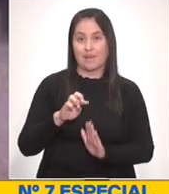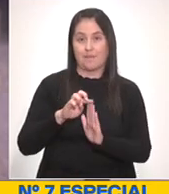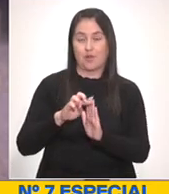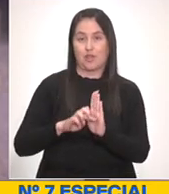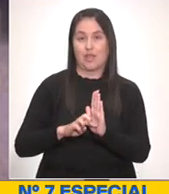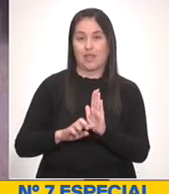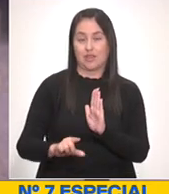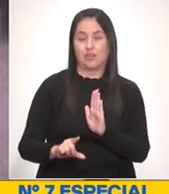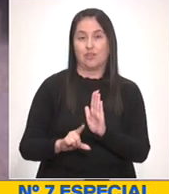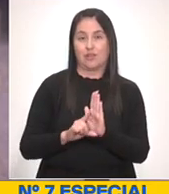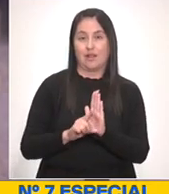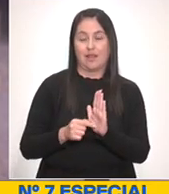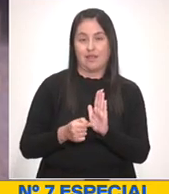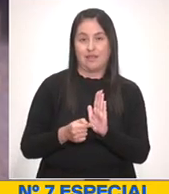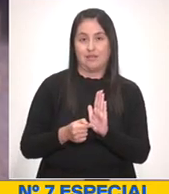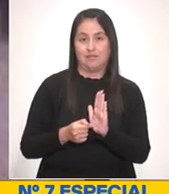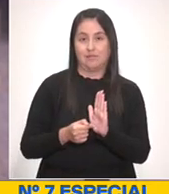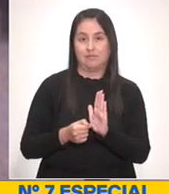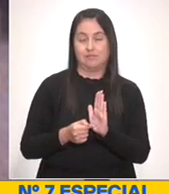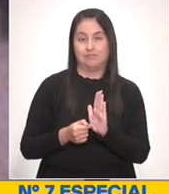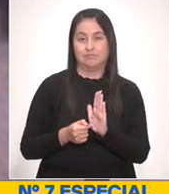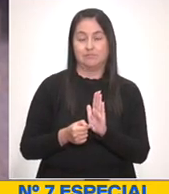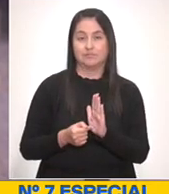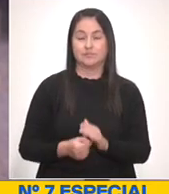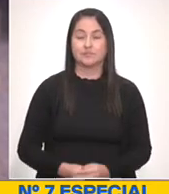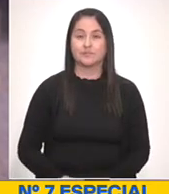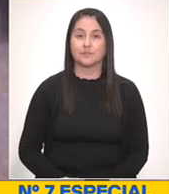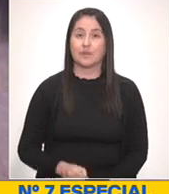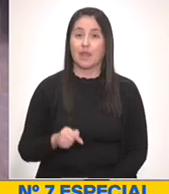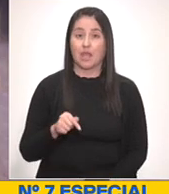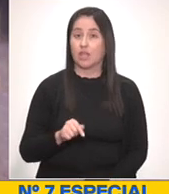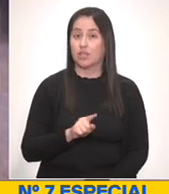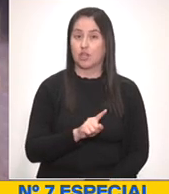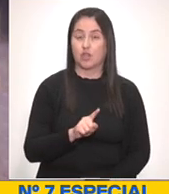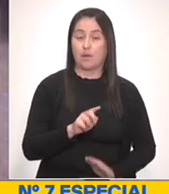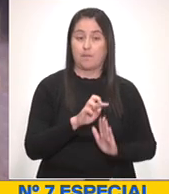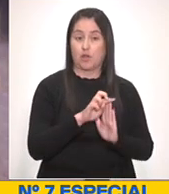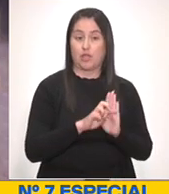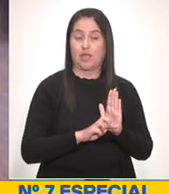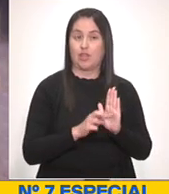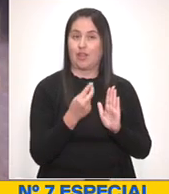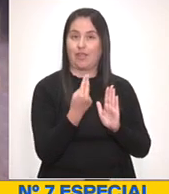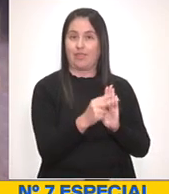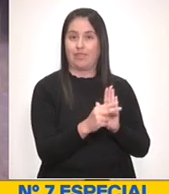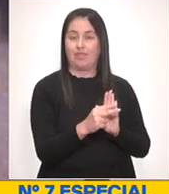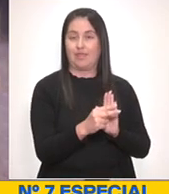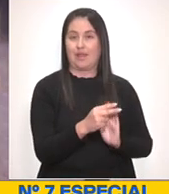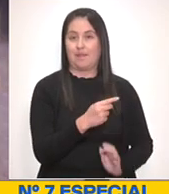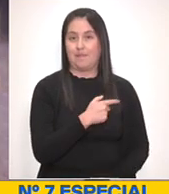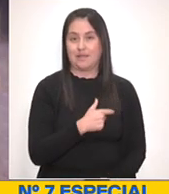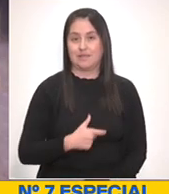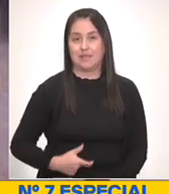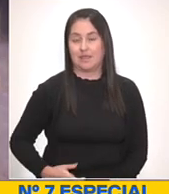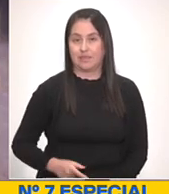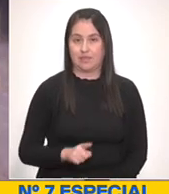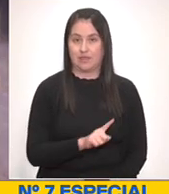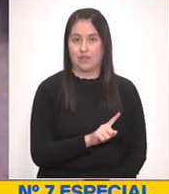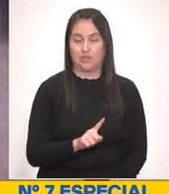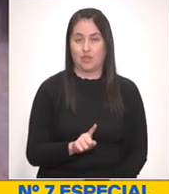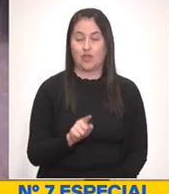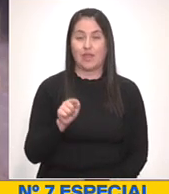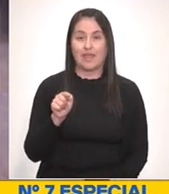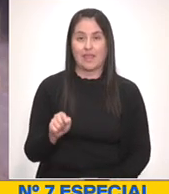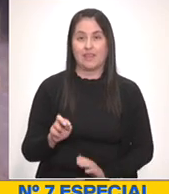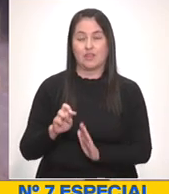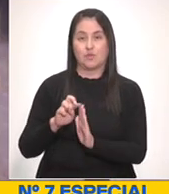lo digo porque tal como aquí se ha señalado Esto no es un proyecto del ejecutivo es un proyecto del